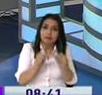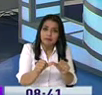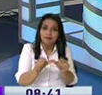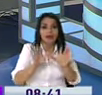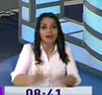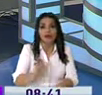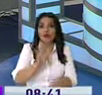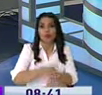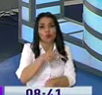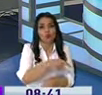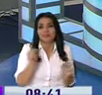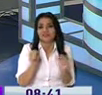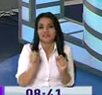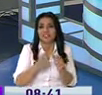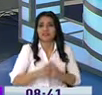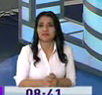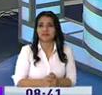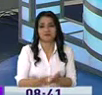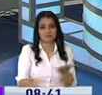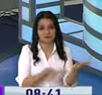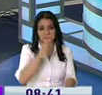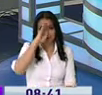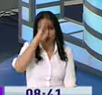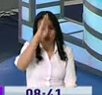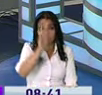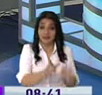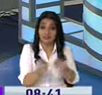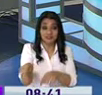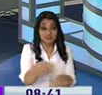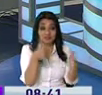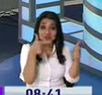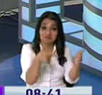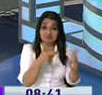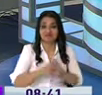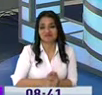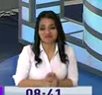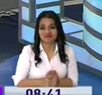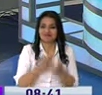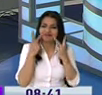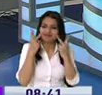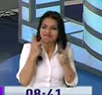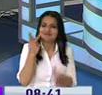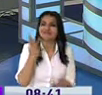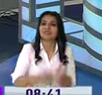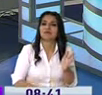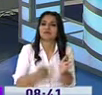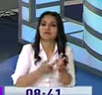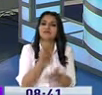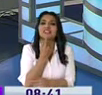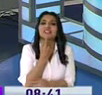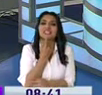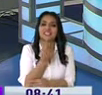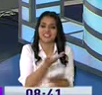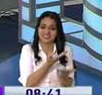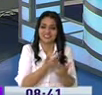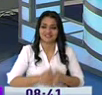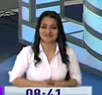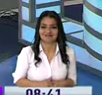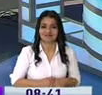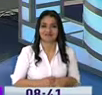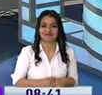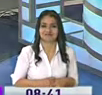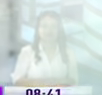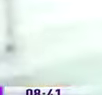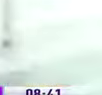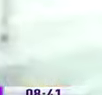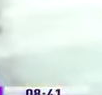de esto. ¿Ah? A ver, mi Switzer conversó con los implicados, ¿no? Así es, vamos a ver qué dijeron los peatones infractores. Adelante.